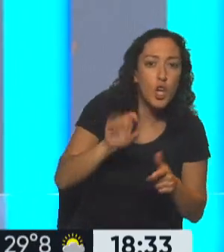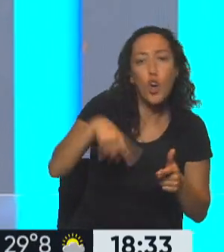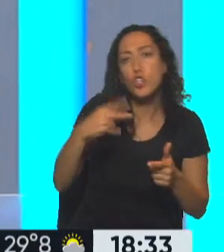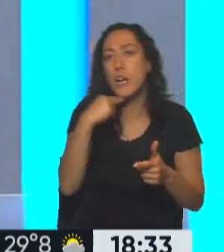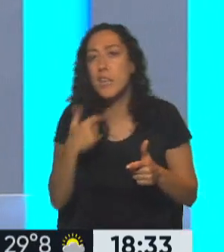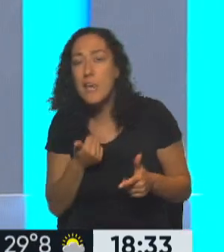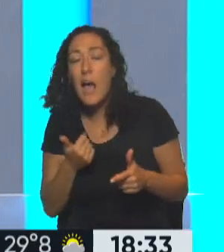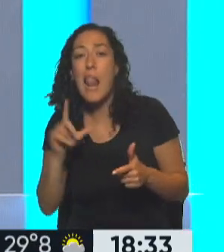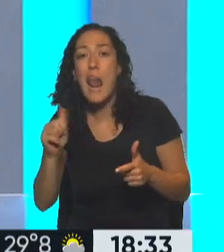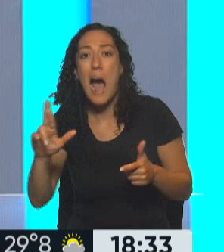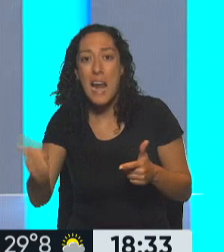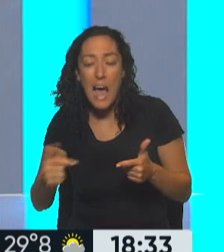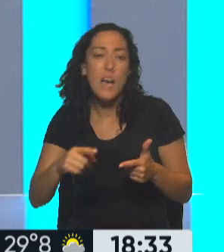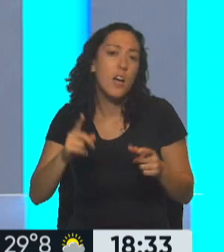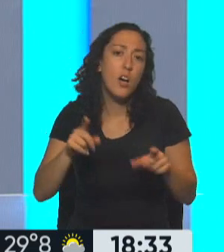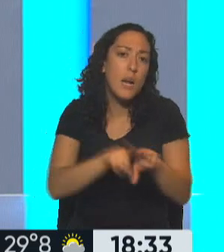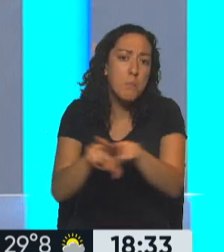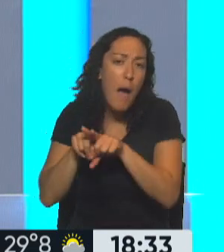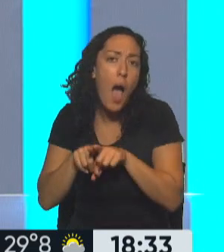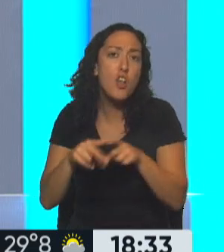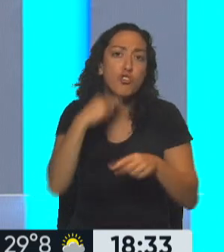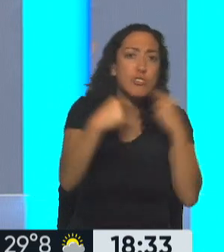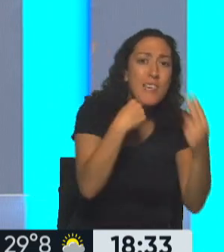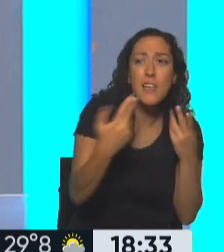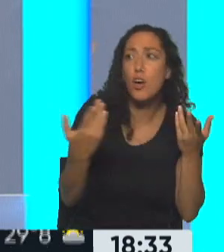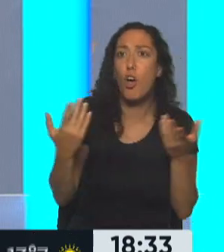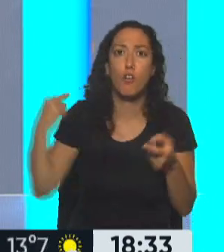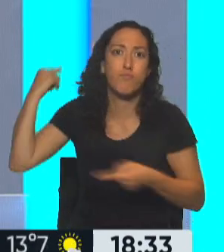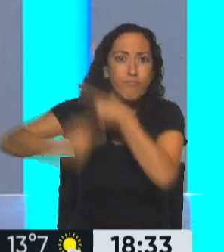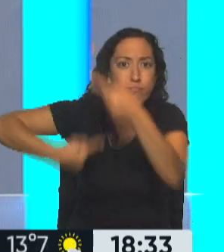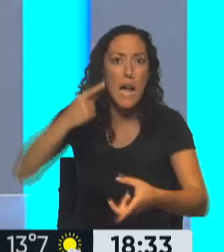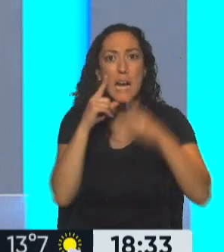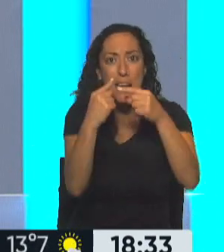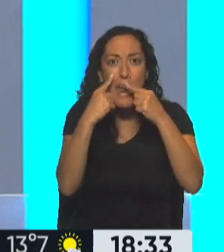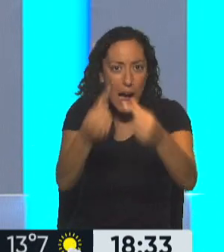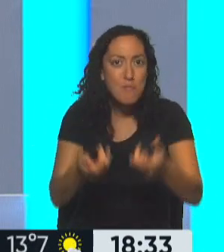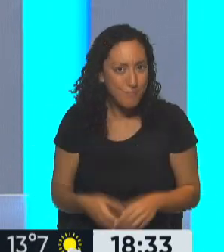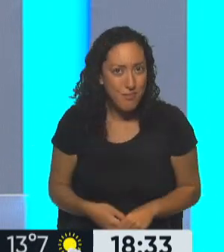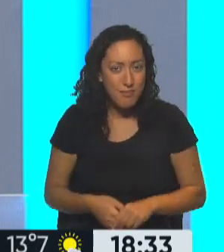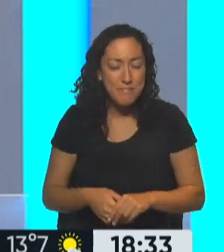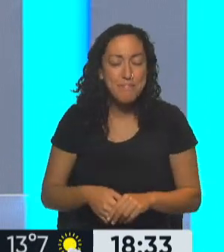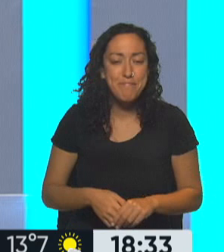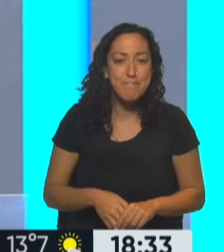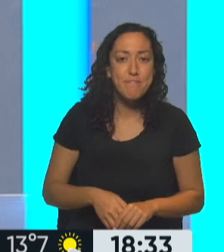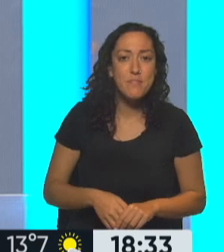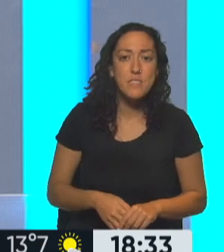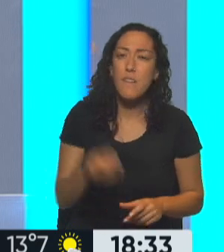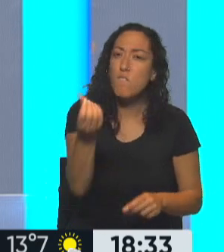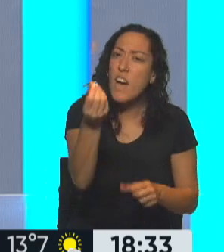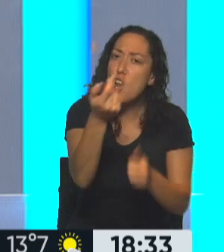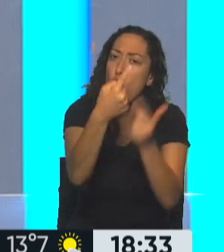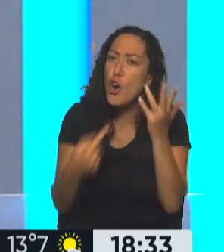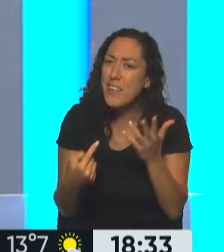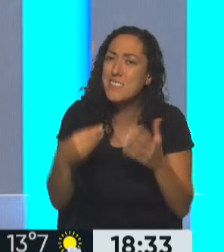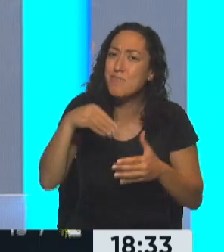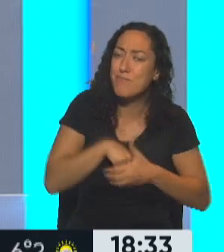hay muchas hermanas e hijas que Hay han muchos quedado, Van Nicolás tomando la hijos. posta en este reclamo que de van justicia, tomando la claro. posta, claro, Eh, en valores, sobre todo, en valores,